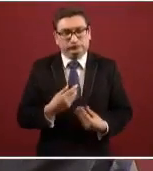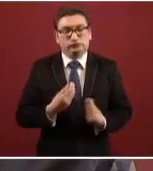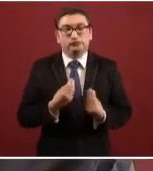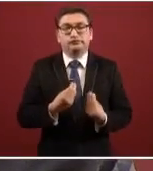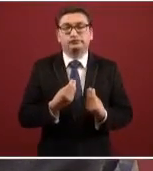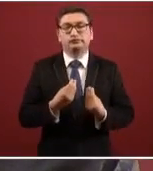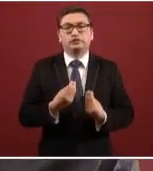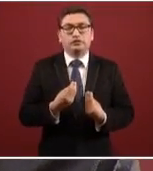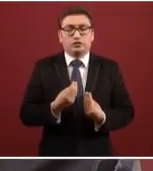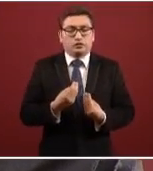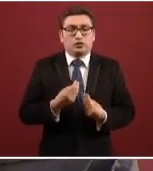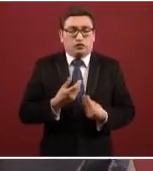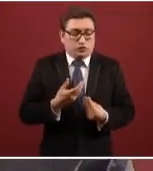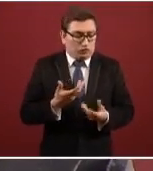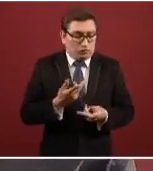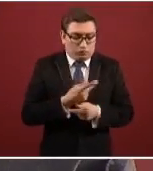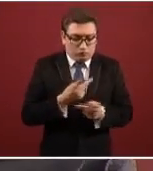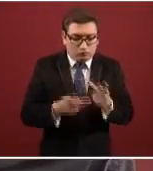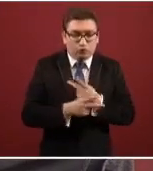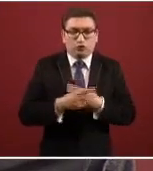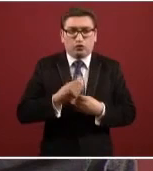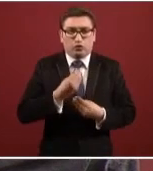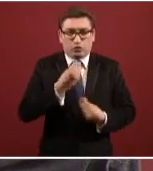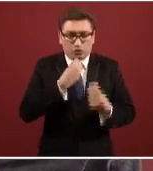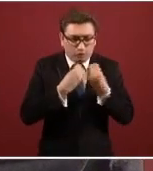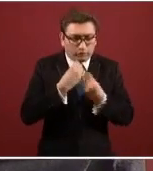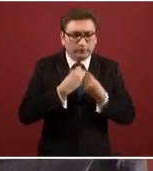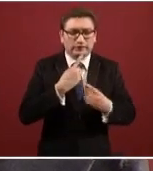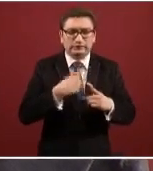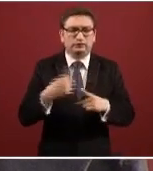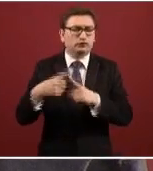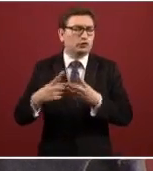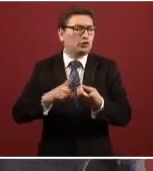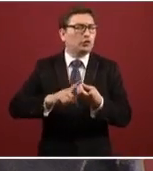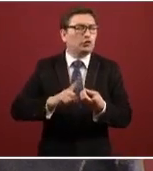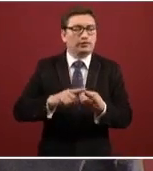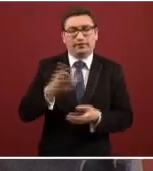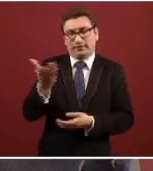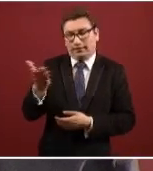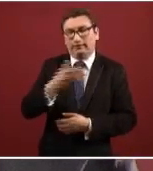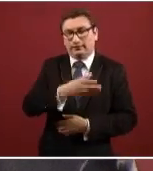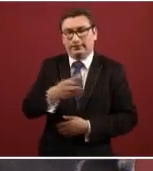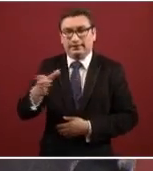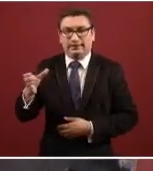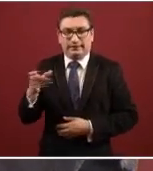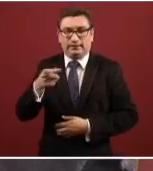estamos consumiendo alimentos que se producen en el campo, y